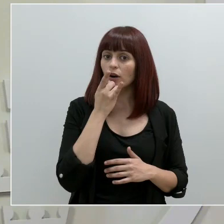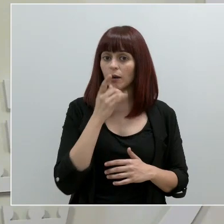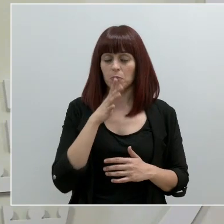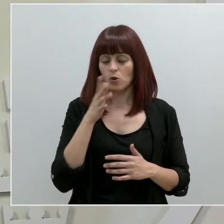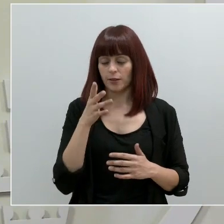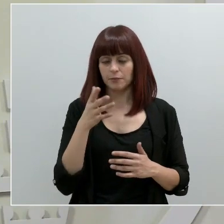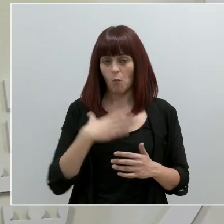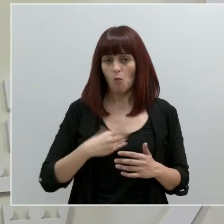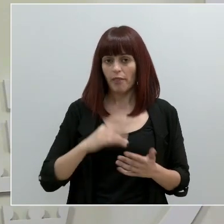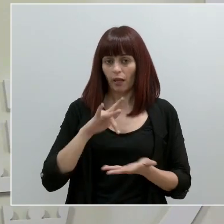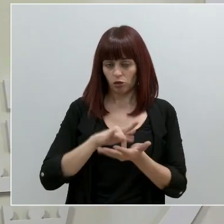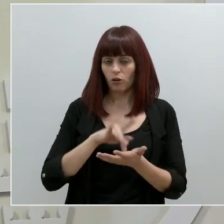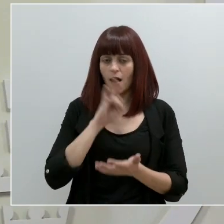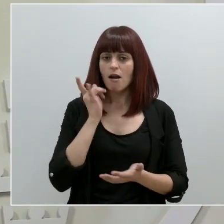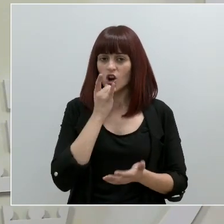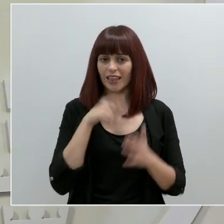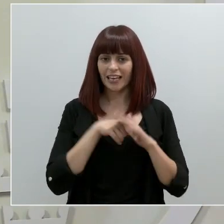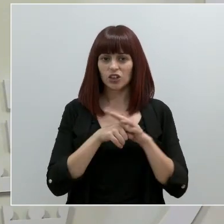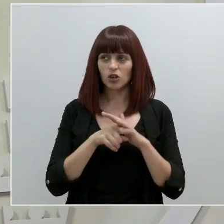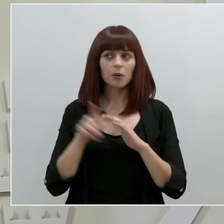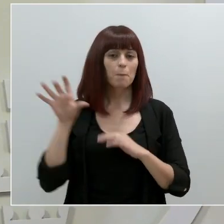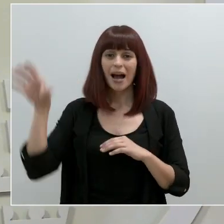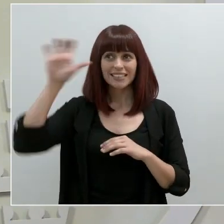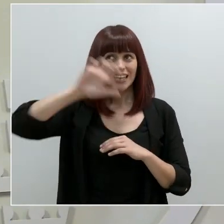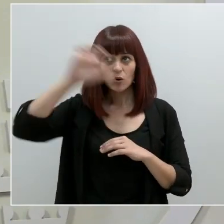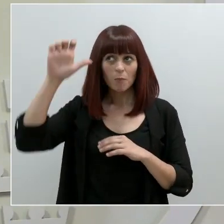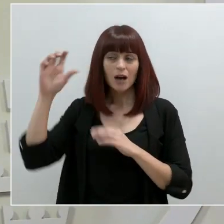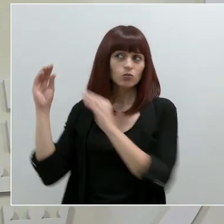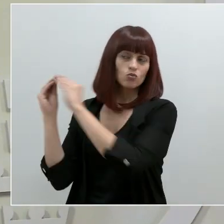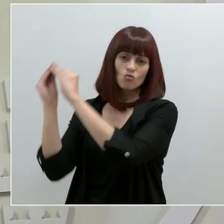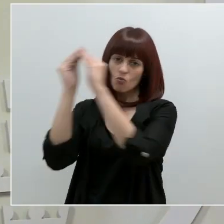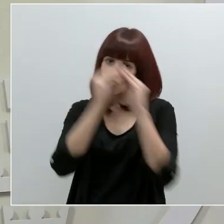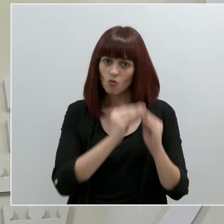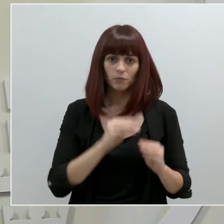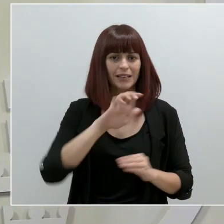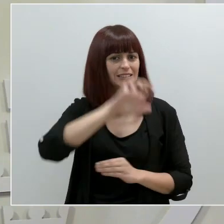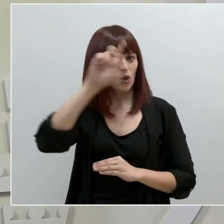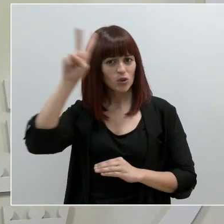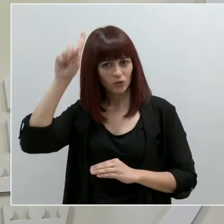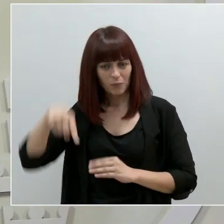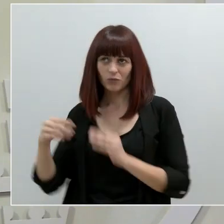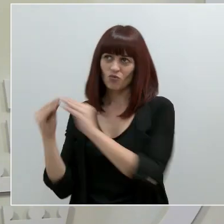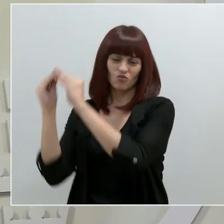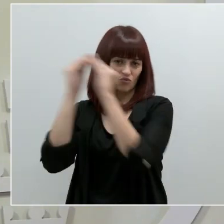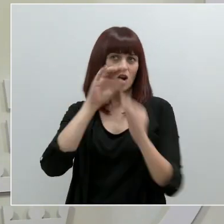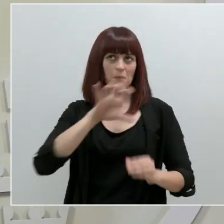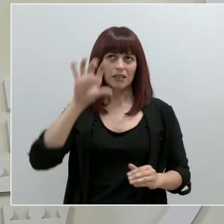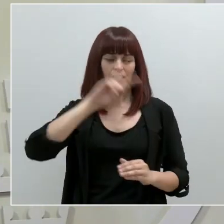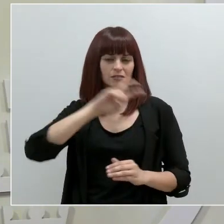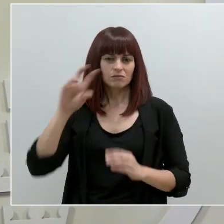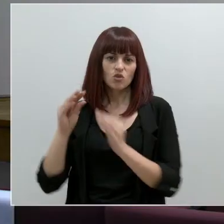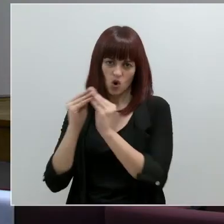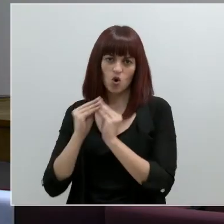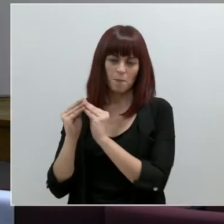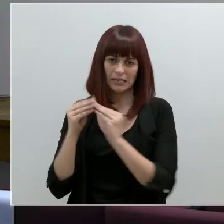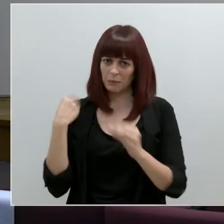está libre, son muy compartidos en todos los países de Europa, en Estados Unidos y en otros países de nuestro entorno.